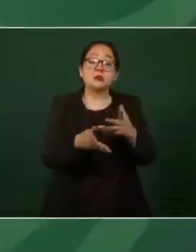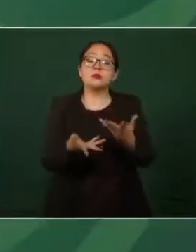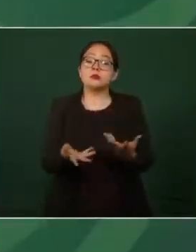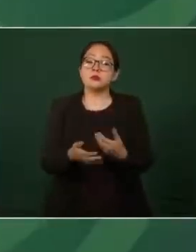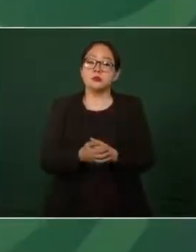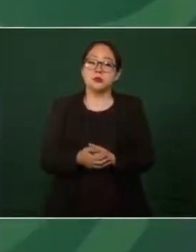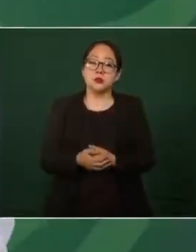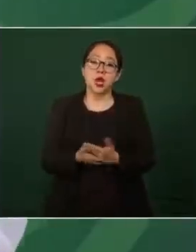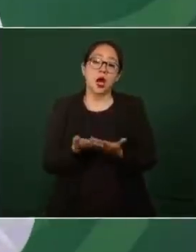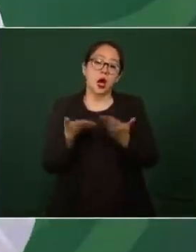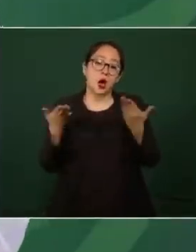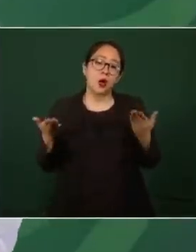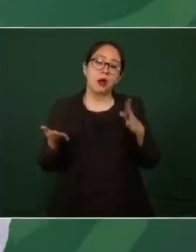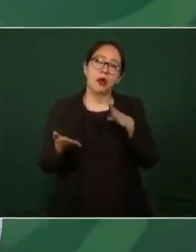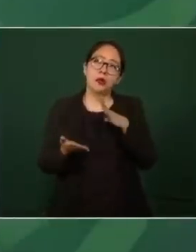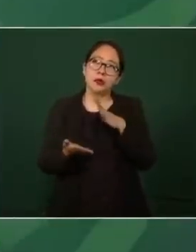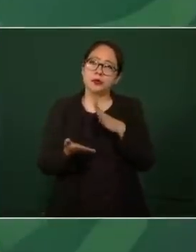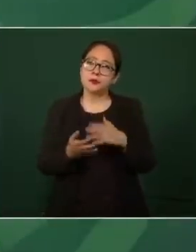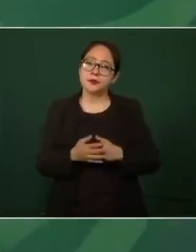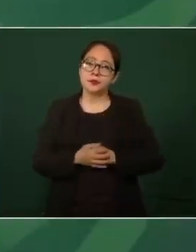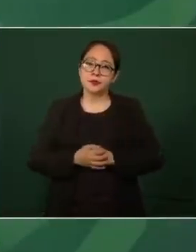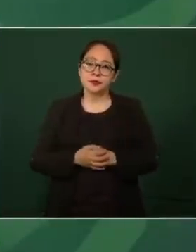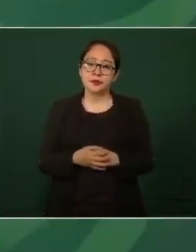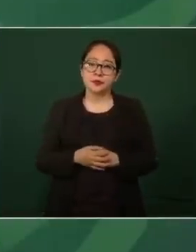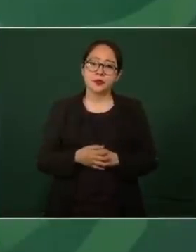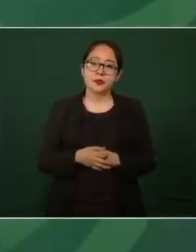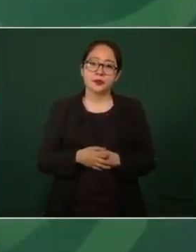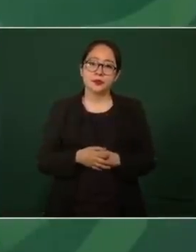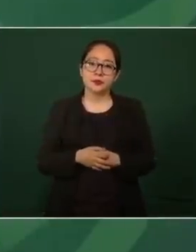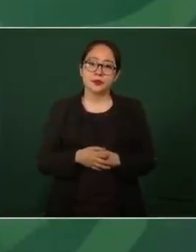produciendo, están